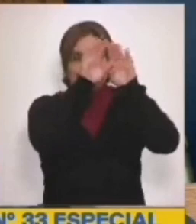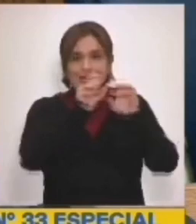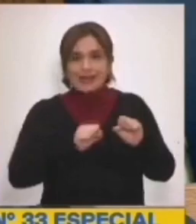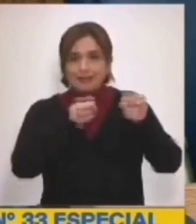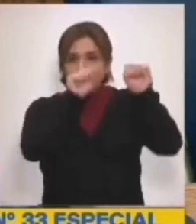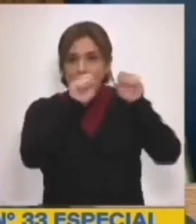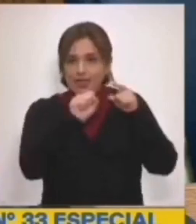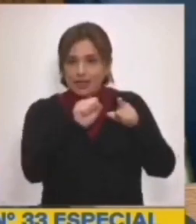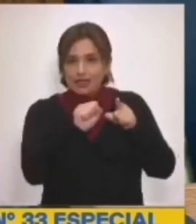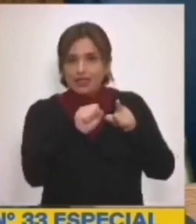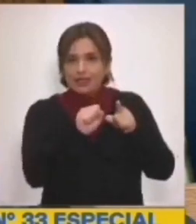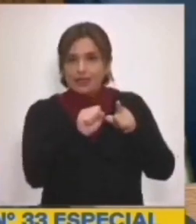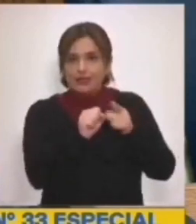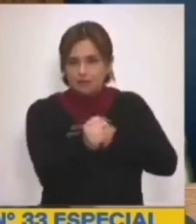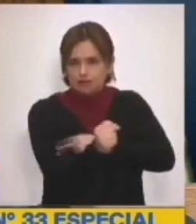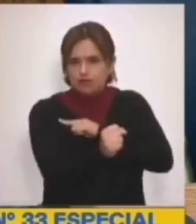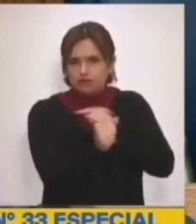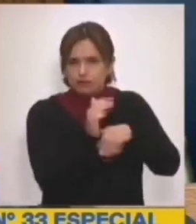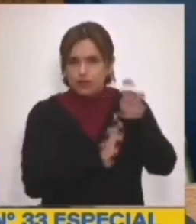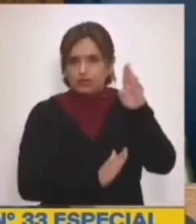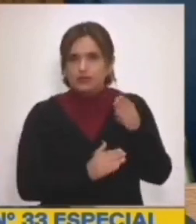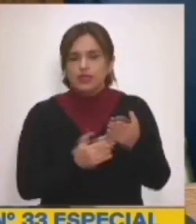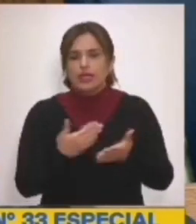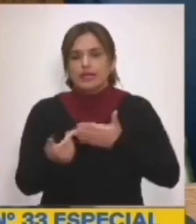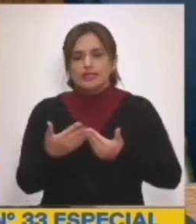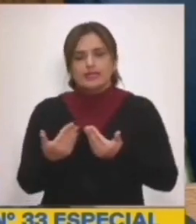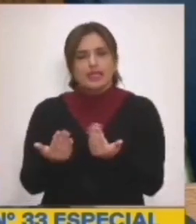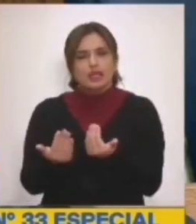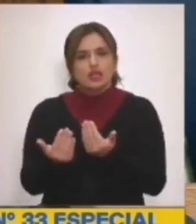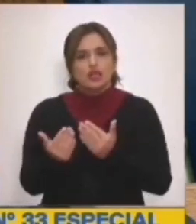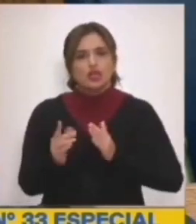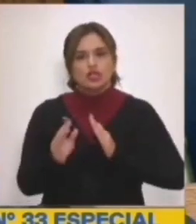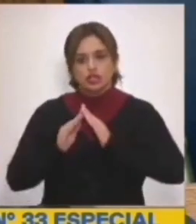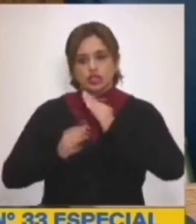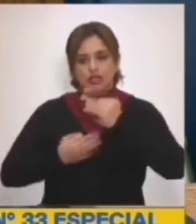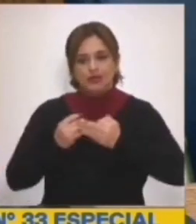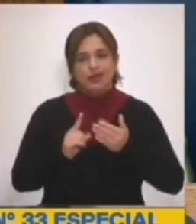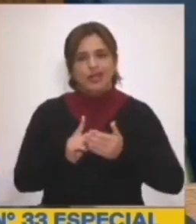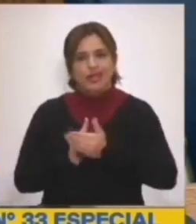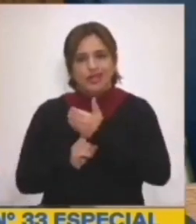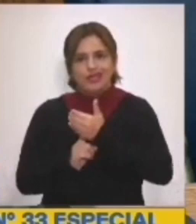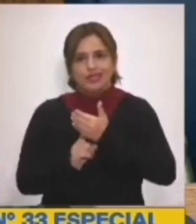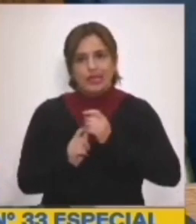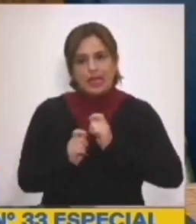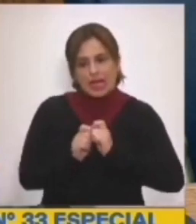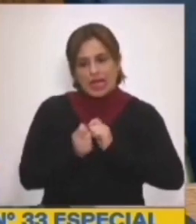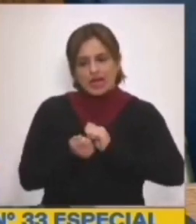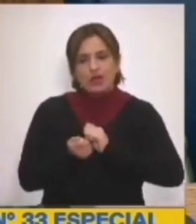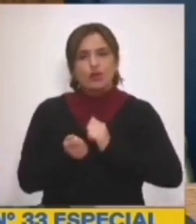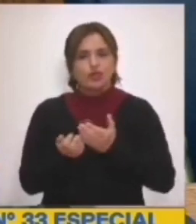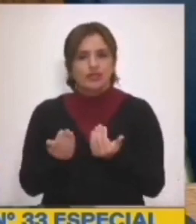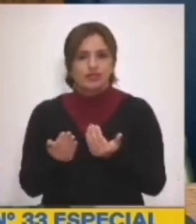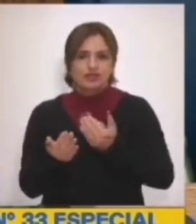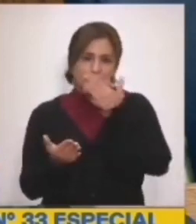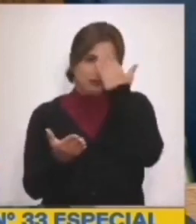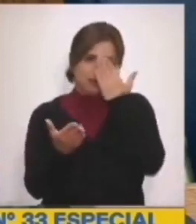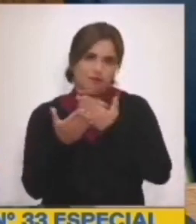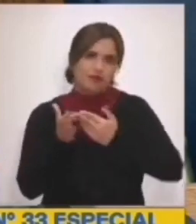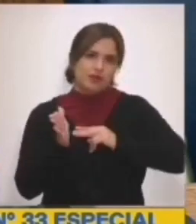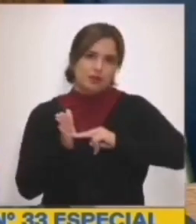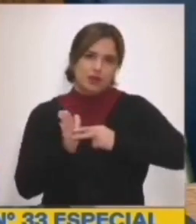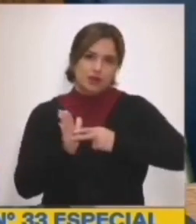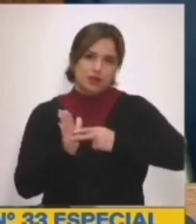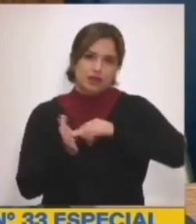necesitamos que los tribunales de tengan el necesario ajuste para poder enfrentar este problema